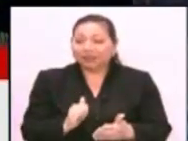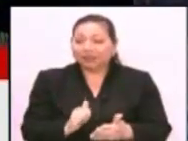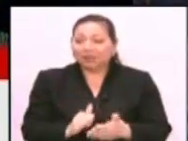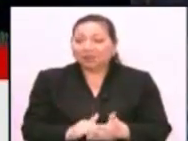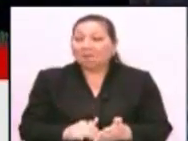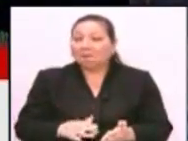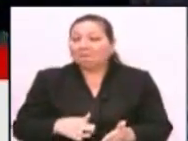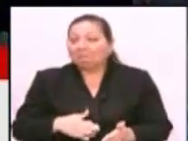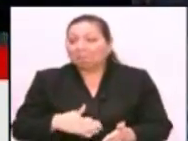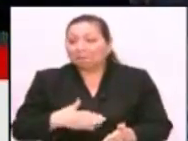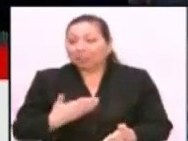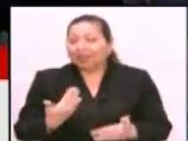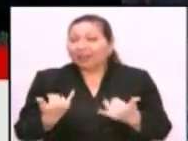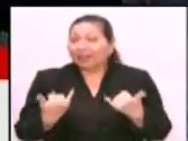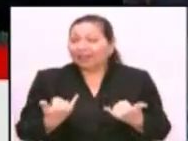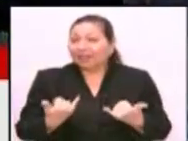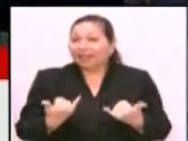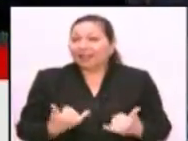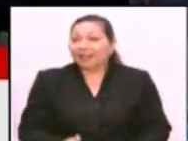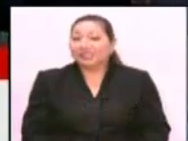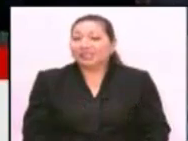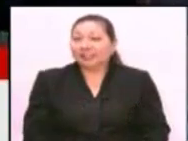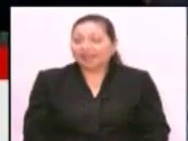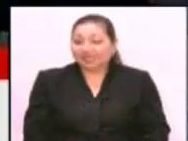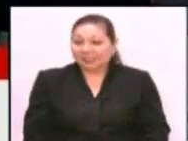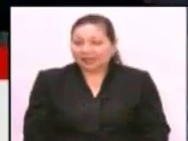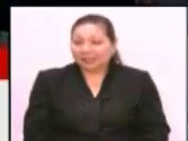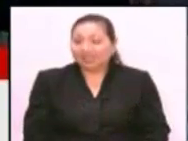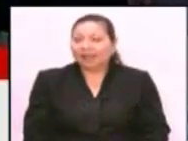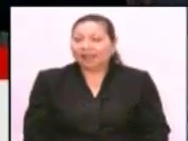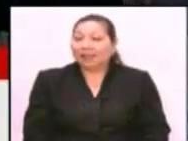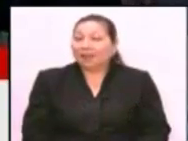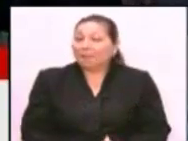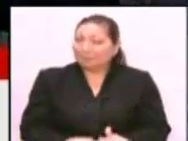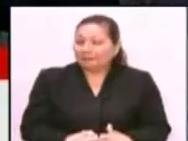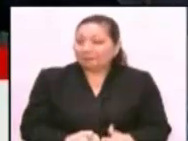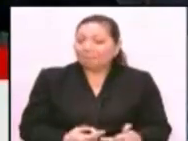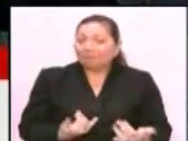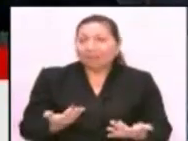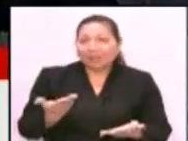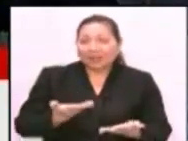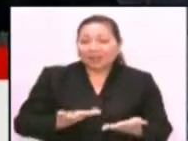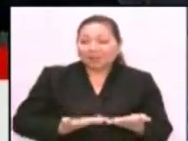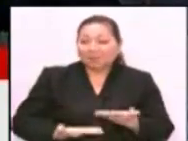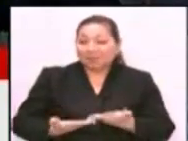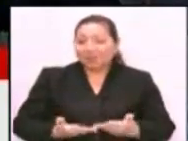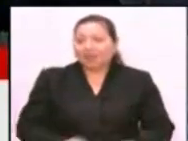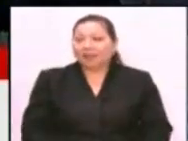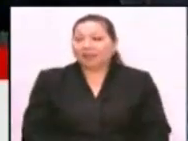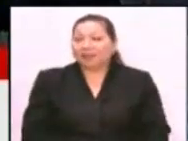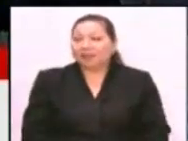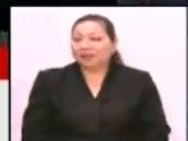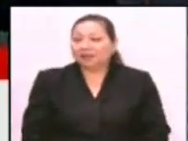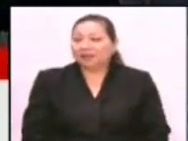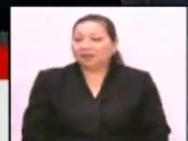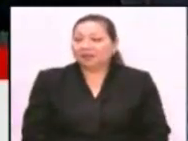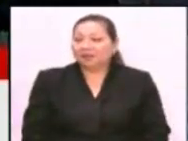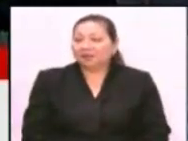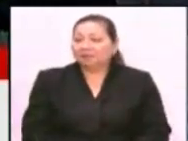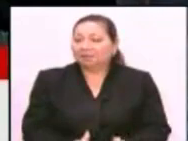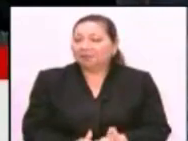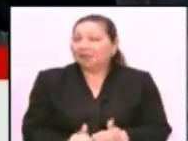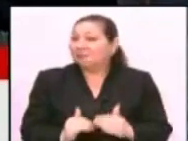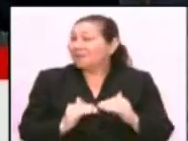forma se podría, en este caso particular, empezar a implementar ese tipo de mecanismos, ¿no? Y yo no lo veo como algo que